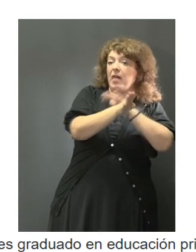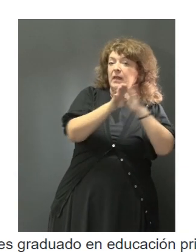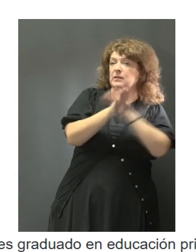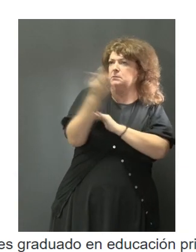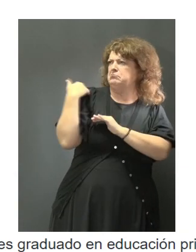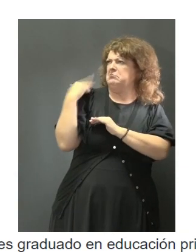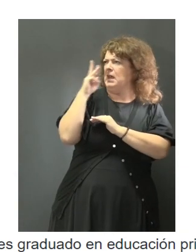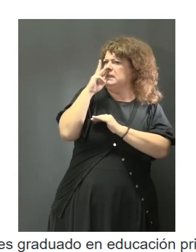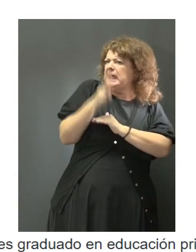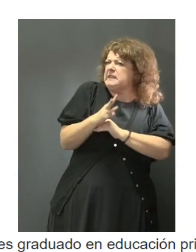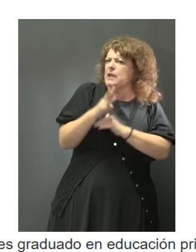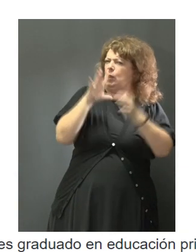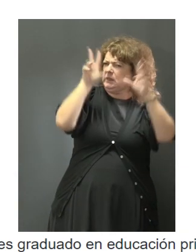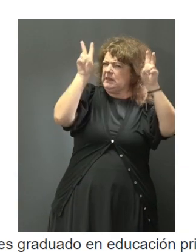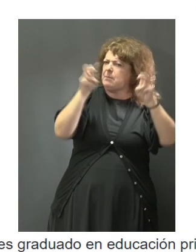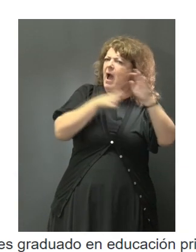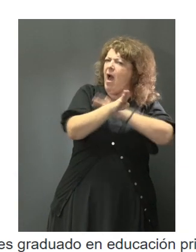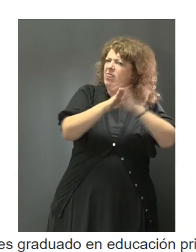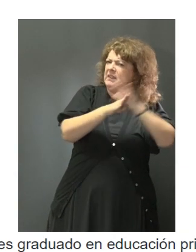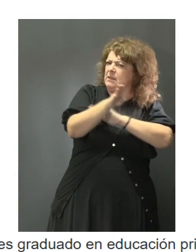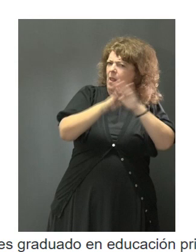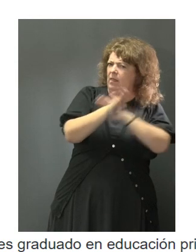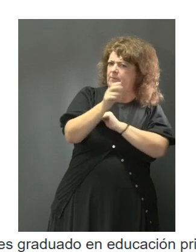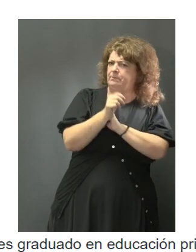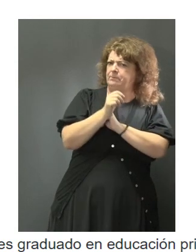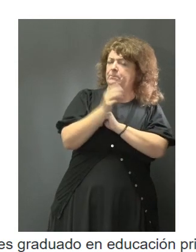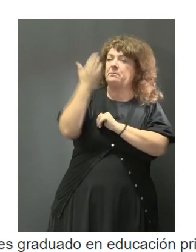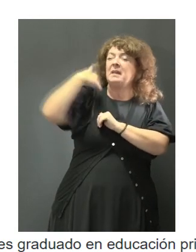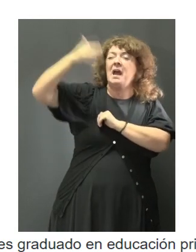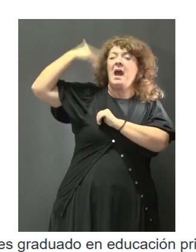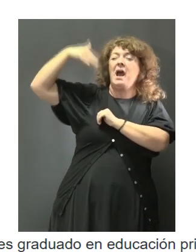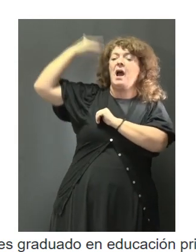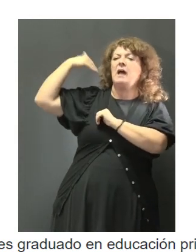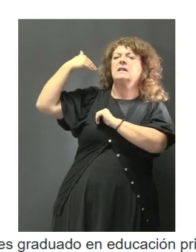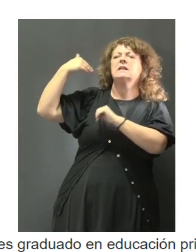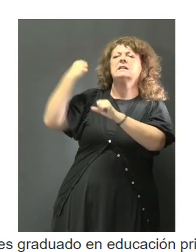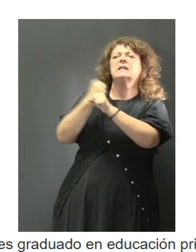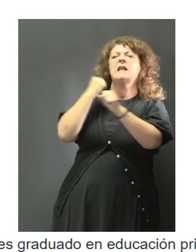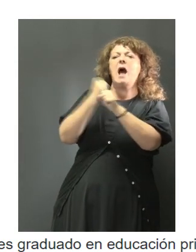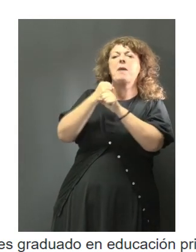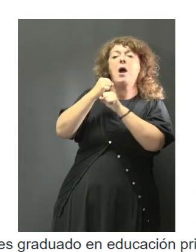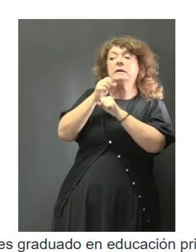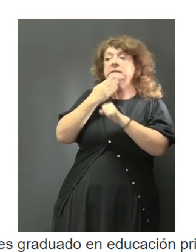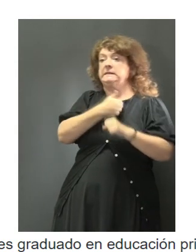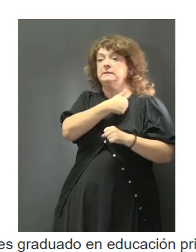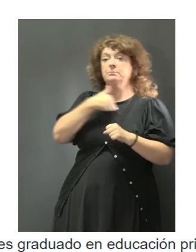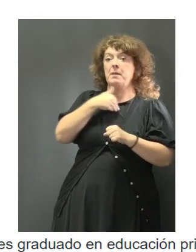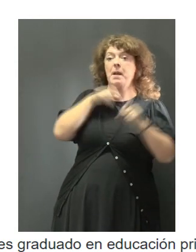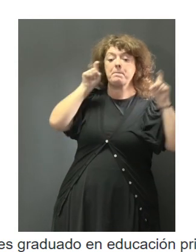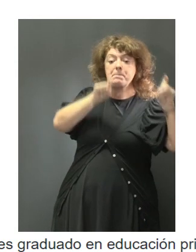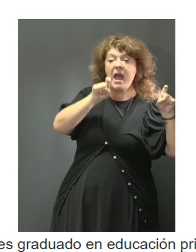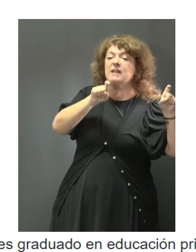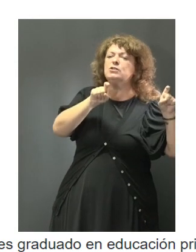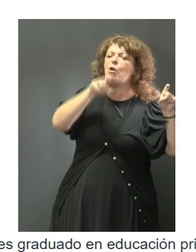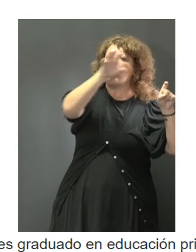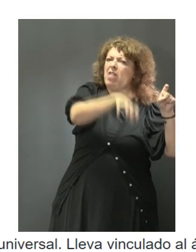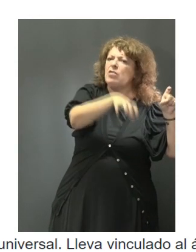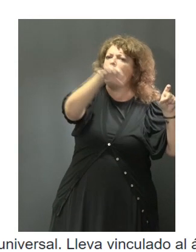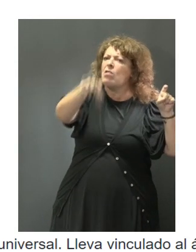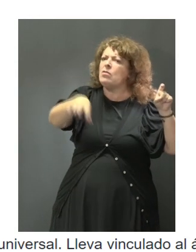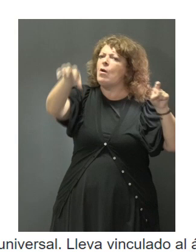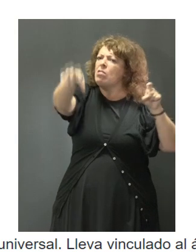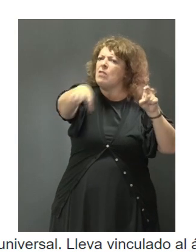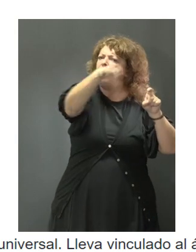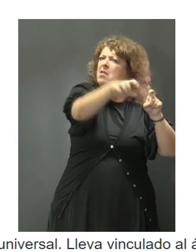3 últimos años aproximadamente y con anterioridad ha ejercido como maestro en varios centros educativos.